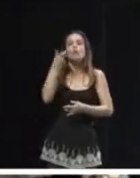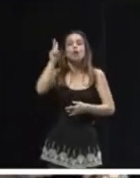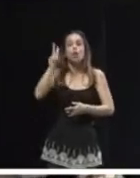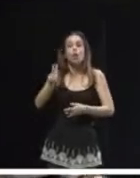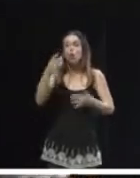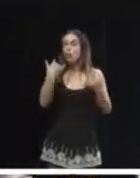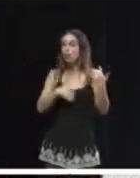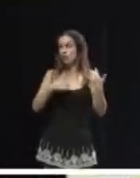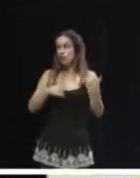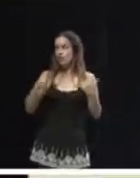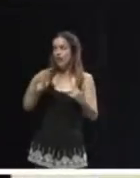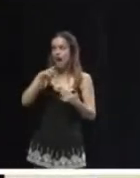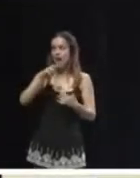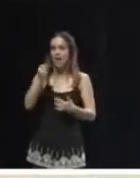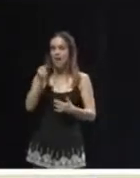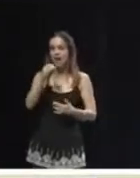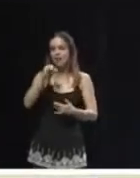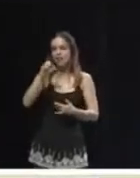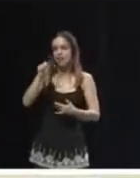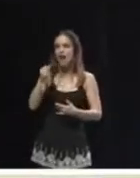en Gracia Rivera.